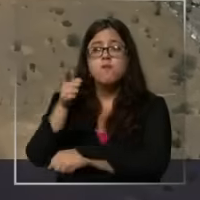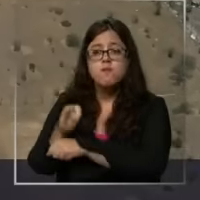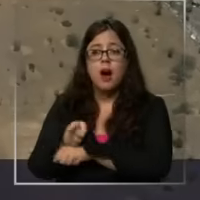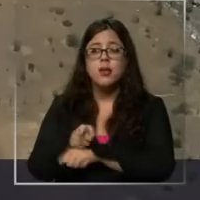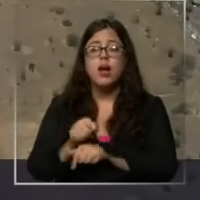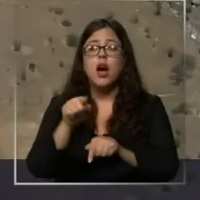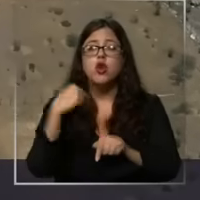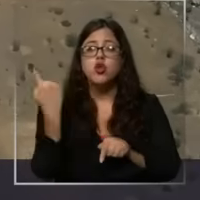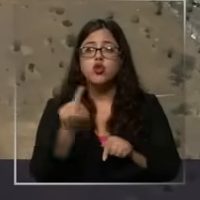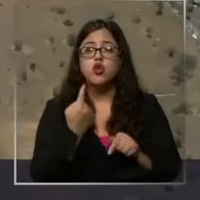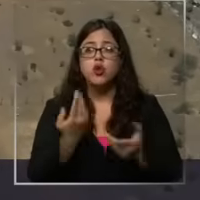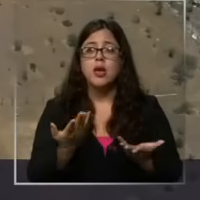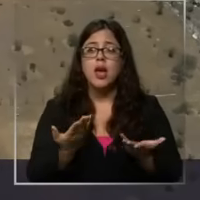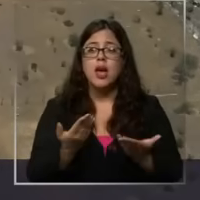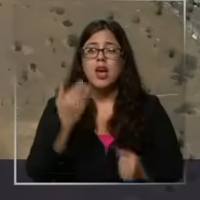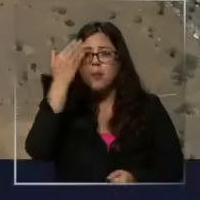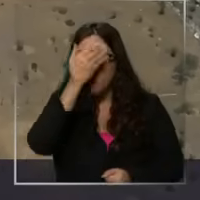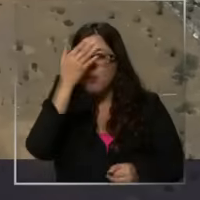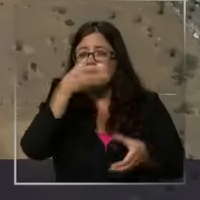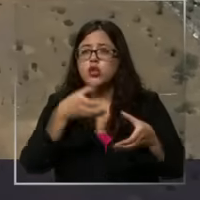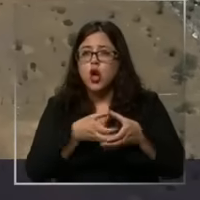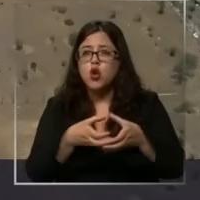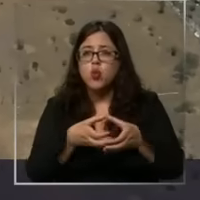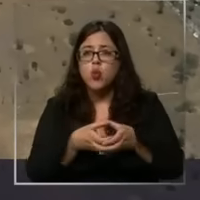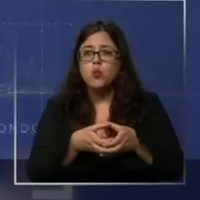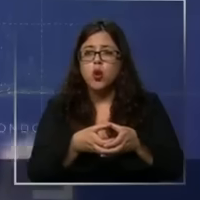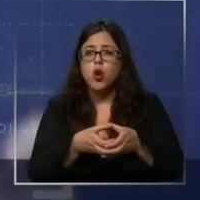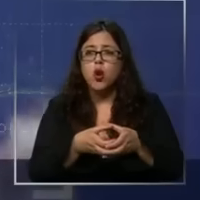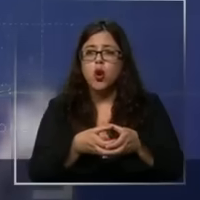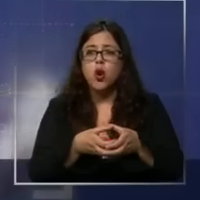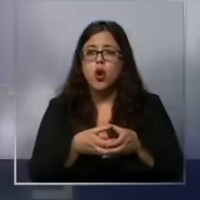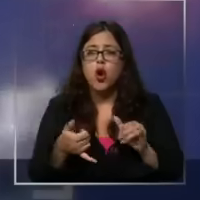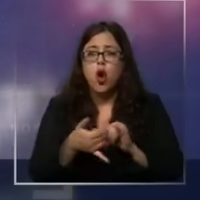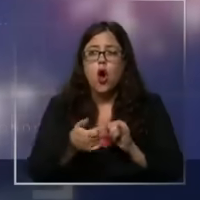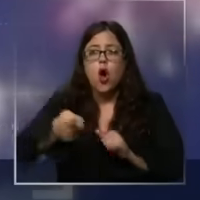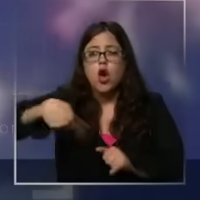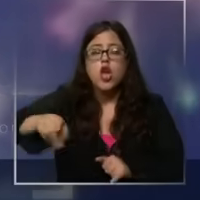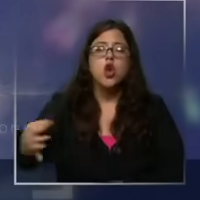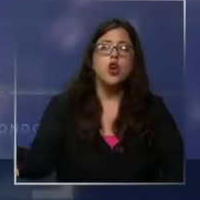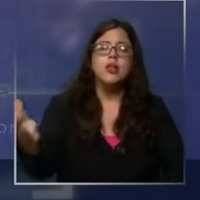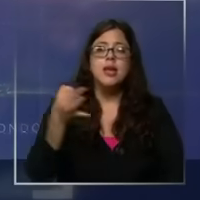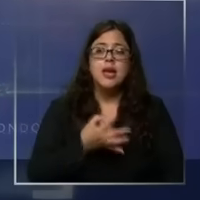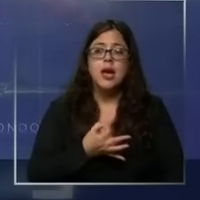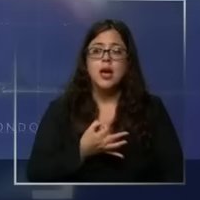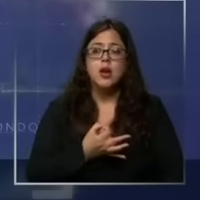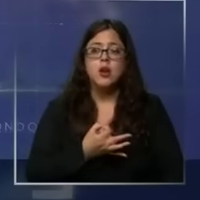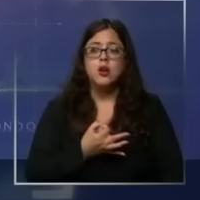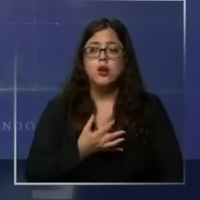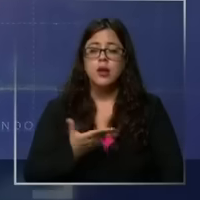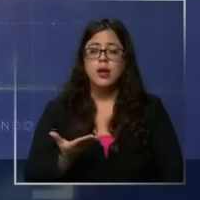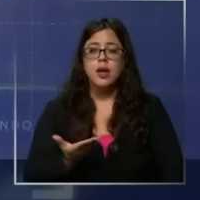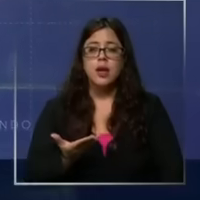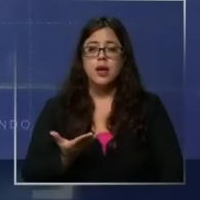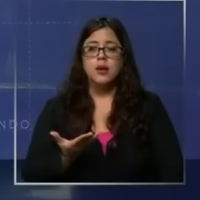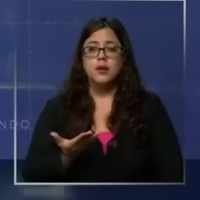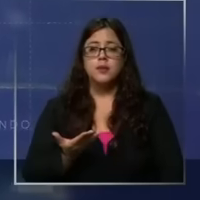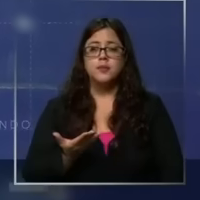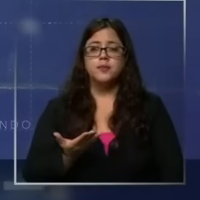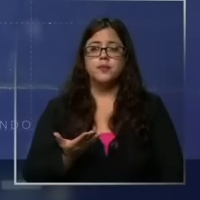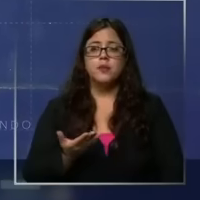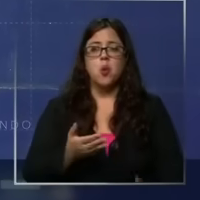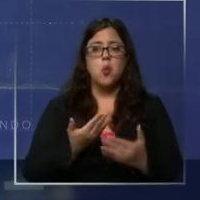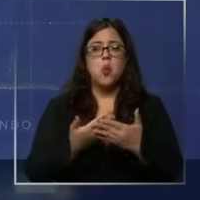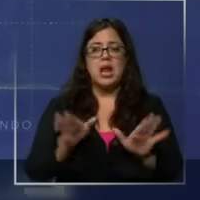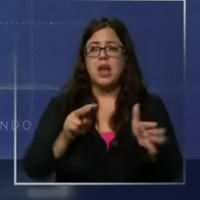a encontrar nuestra preocupación en el grupo y en el grupo ellos empezaron a decir que iban a,